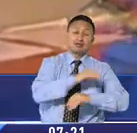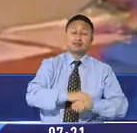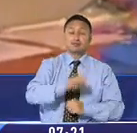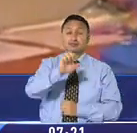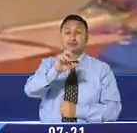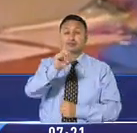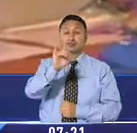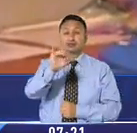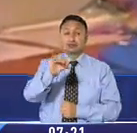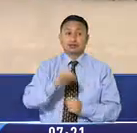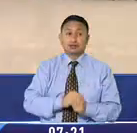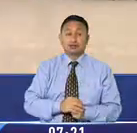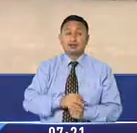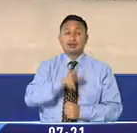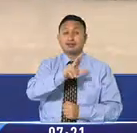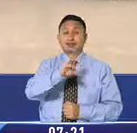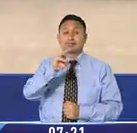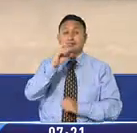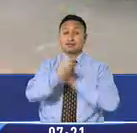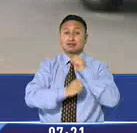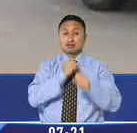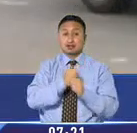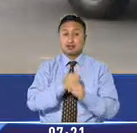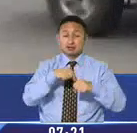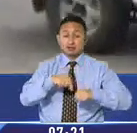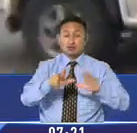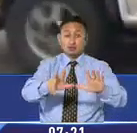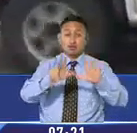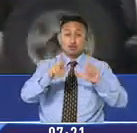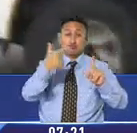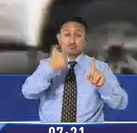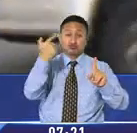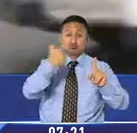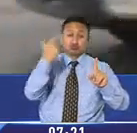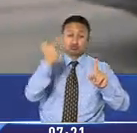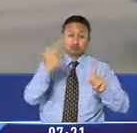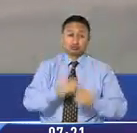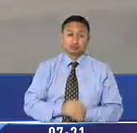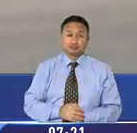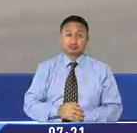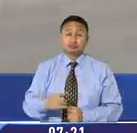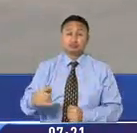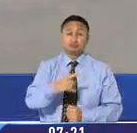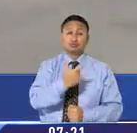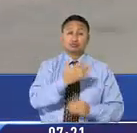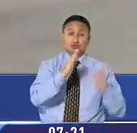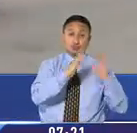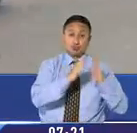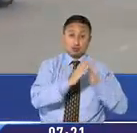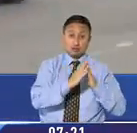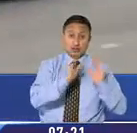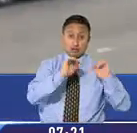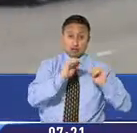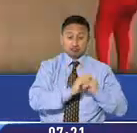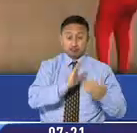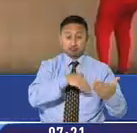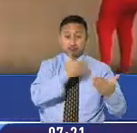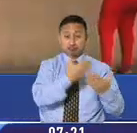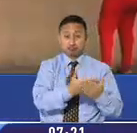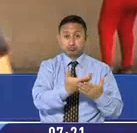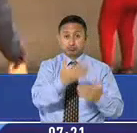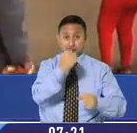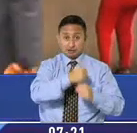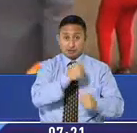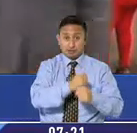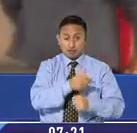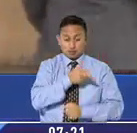de 36 años, recibió 8 impactos de bala cuando salía de su domicilio en la cooperativa Juan Montalvo, norte de Guayaquil.